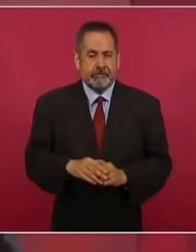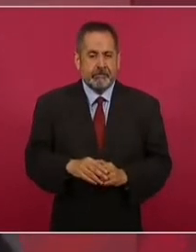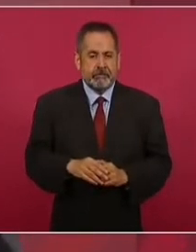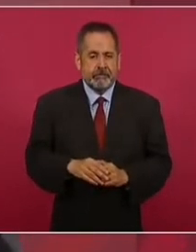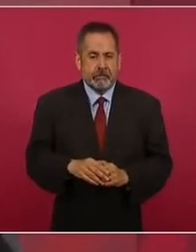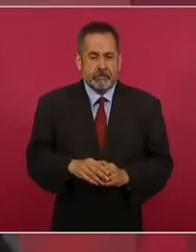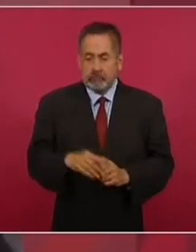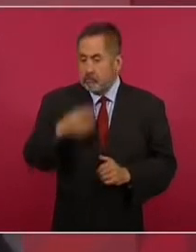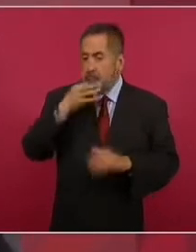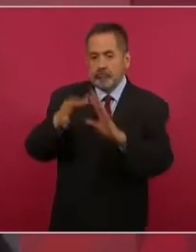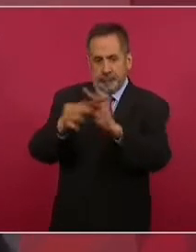Todo esto para los jóvenes.